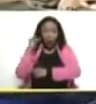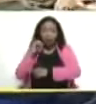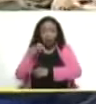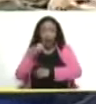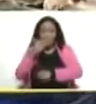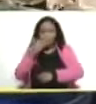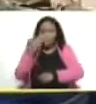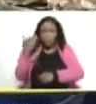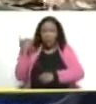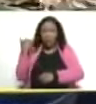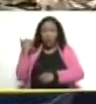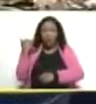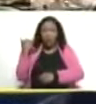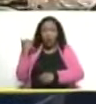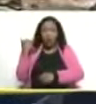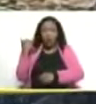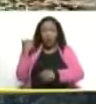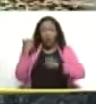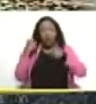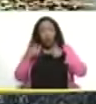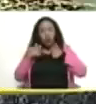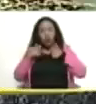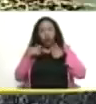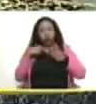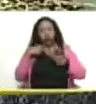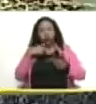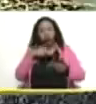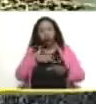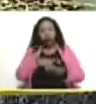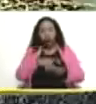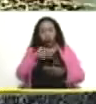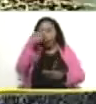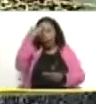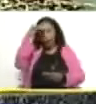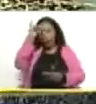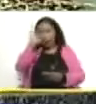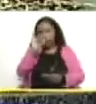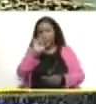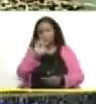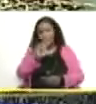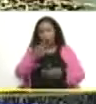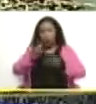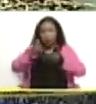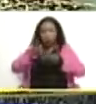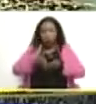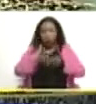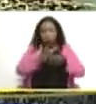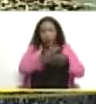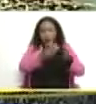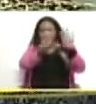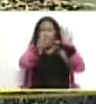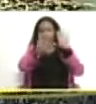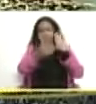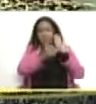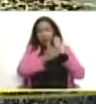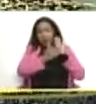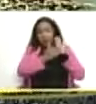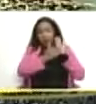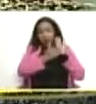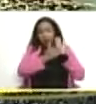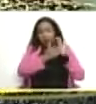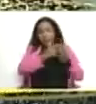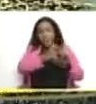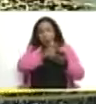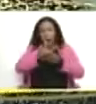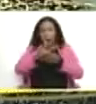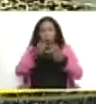días regresaba de Haití con 3 naves, 6.000 fusiles, un grupo de hombres